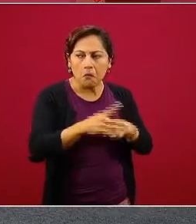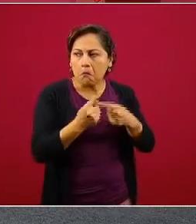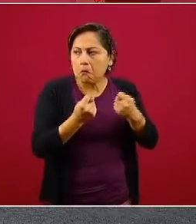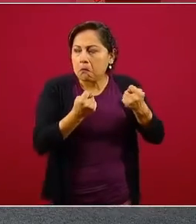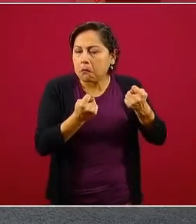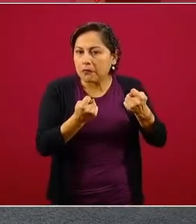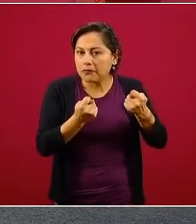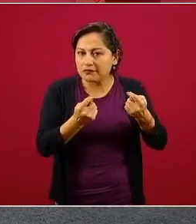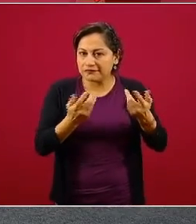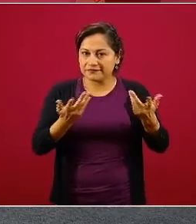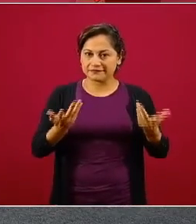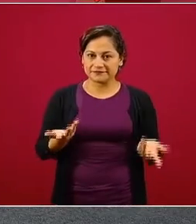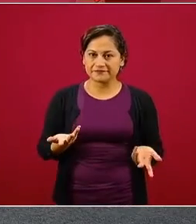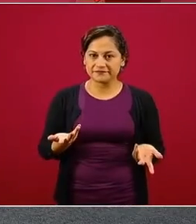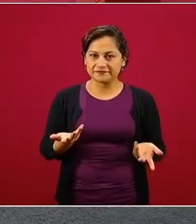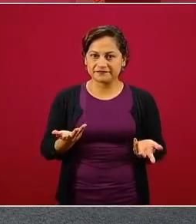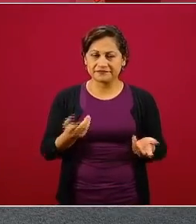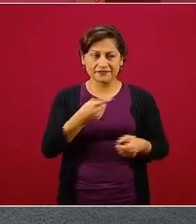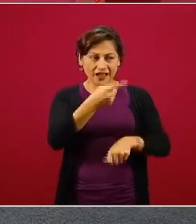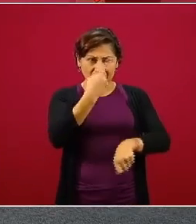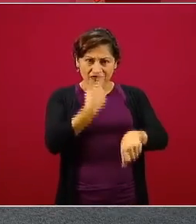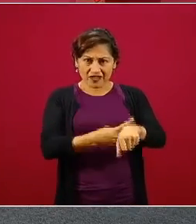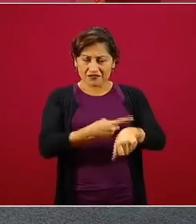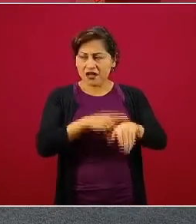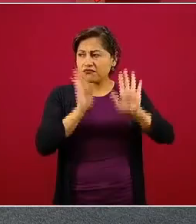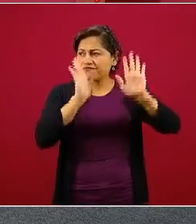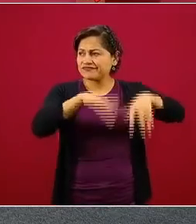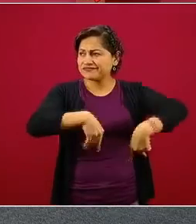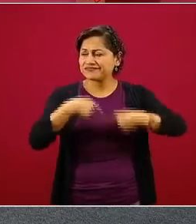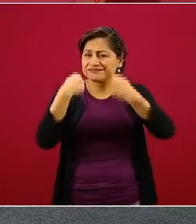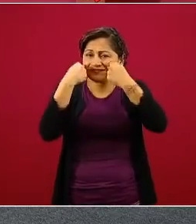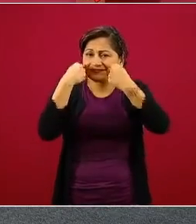aunque se enfermara la gente,